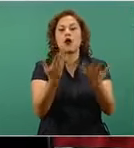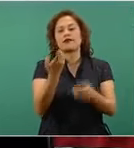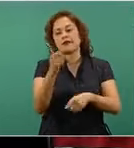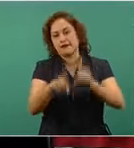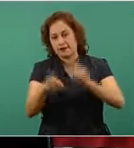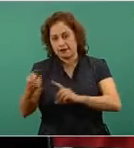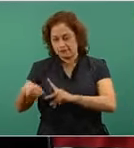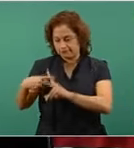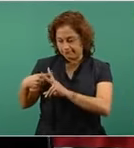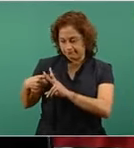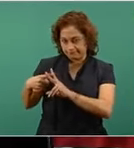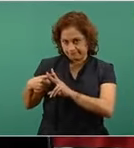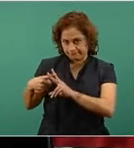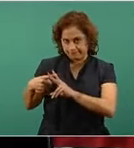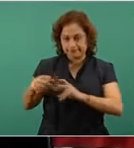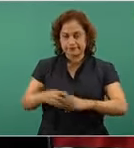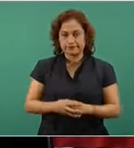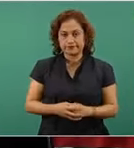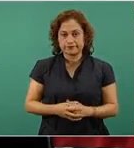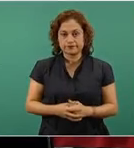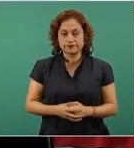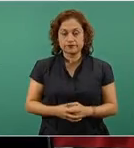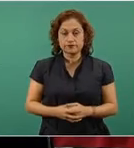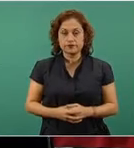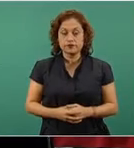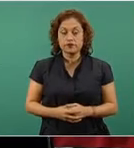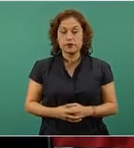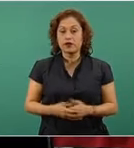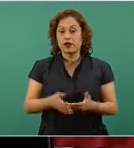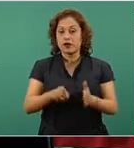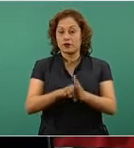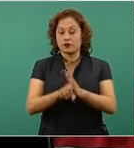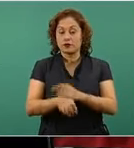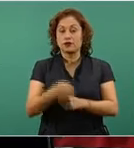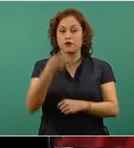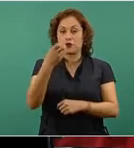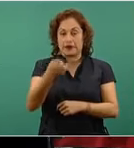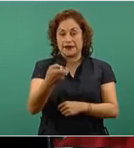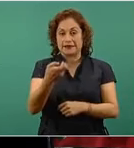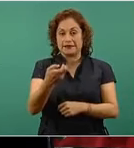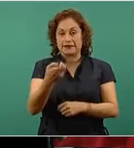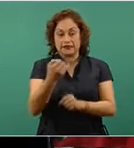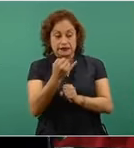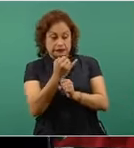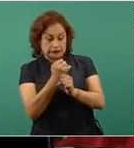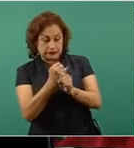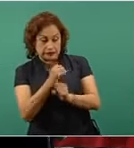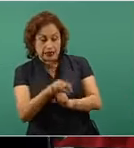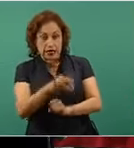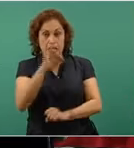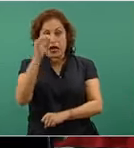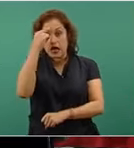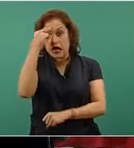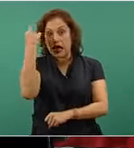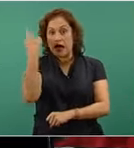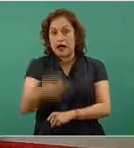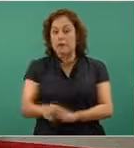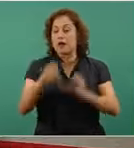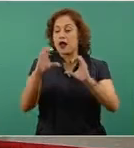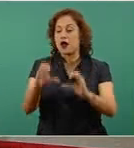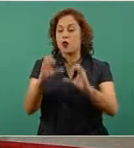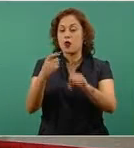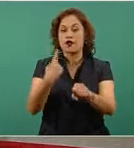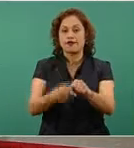Esta característica para la propagación de enfermedades infecciosas produce una